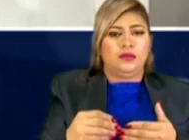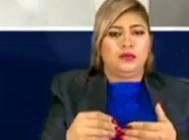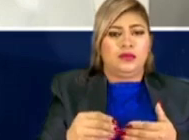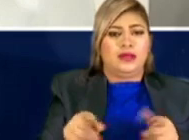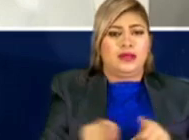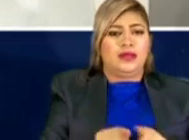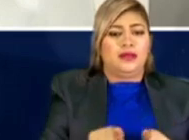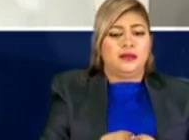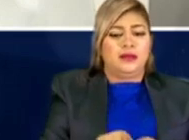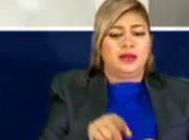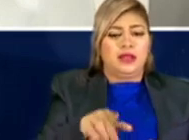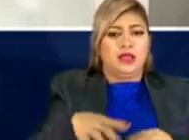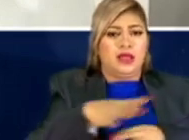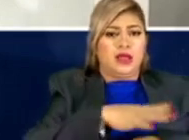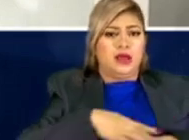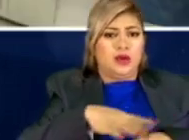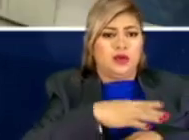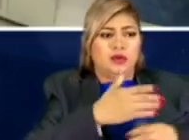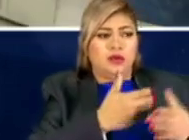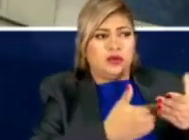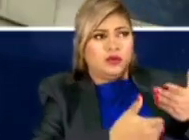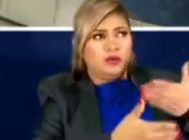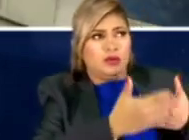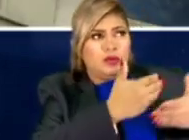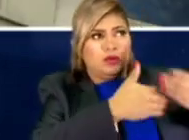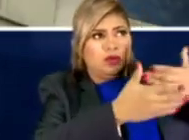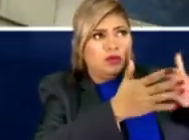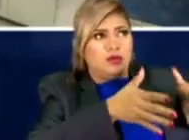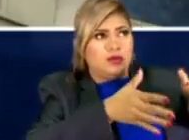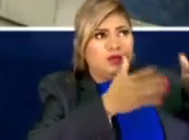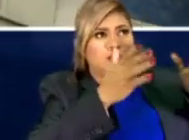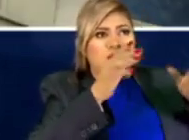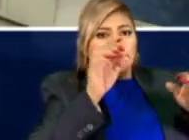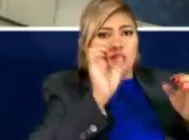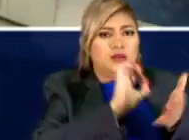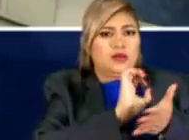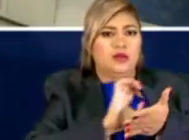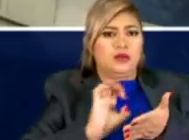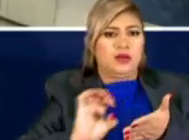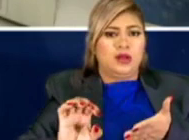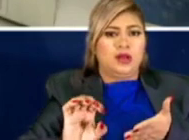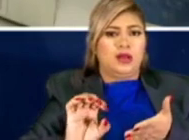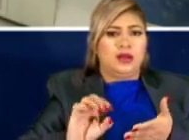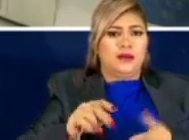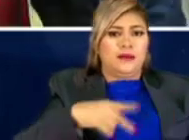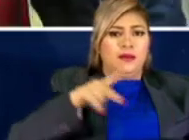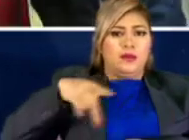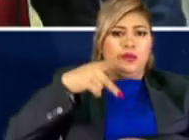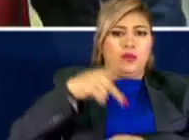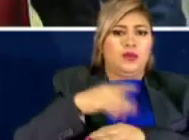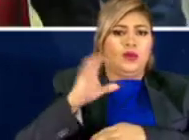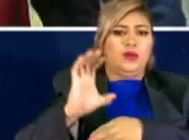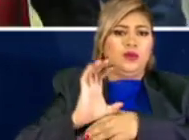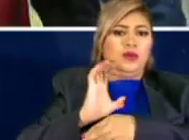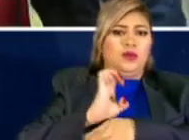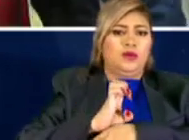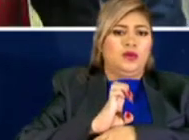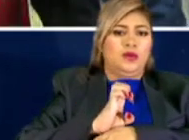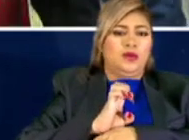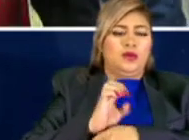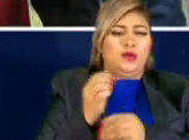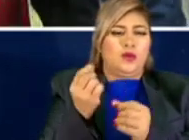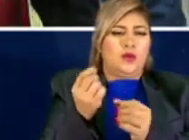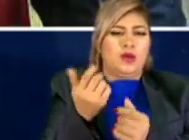También se terminó la construcción del Centro de Educación Básico General Vista Hermosa en Penonomé, Coclé, con una inversión